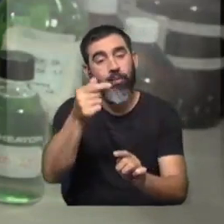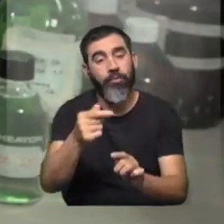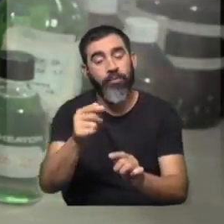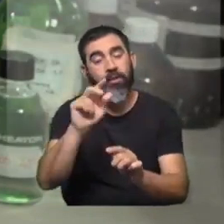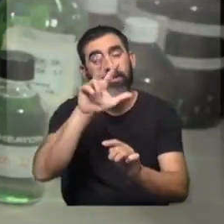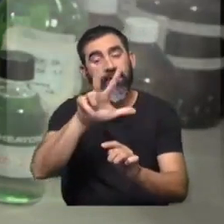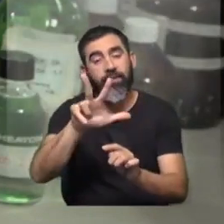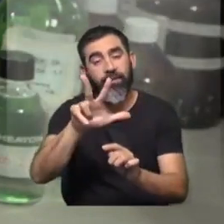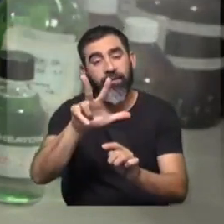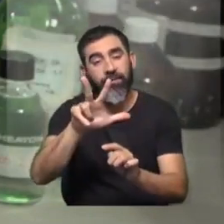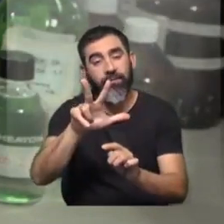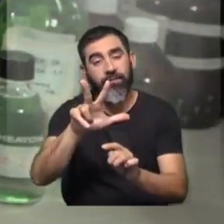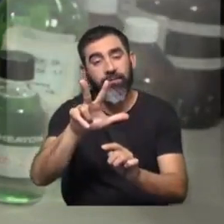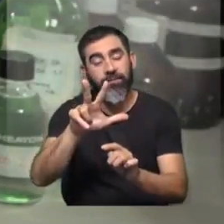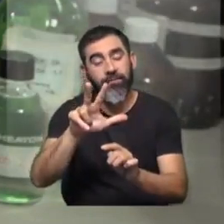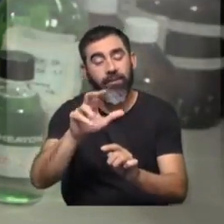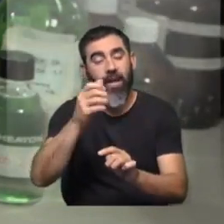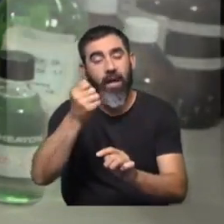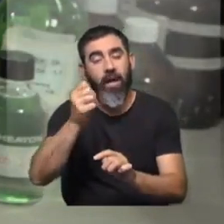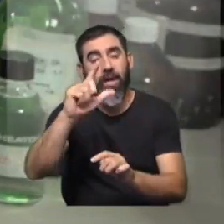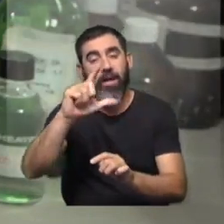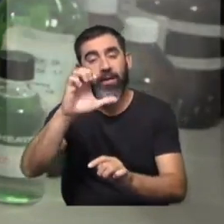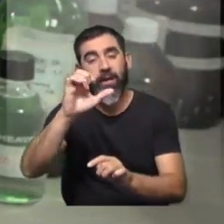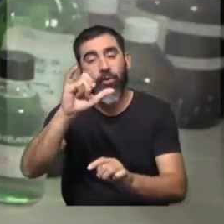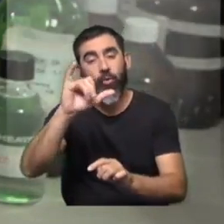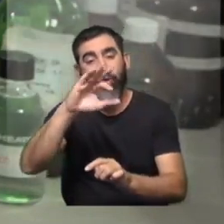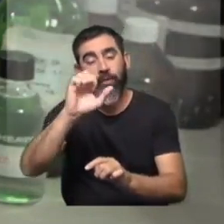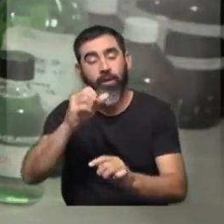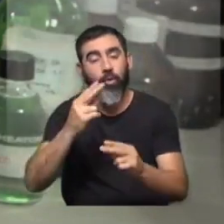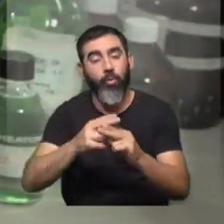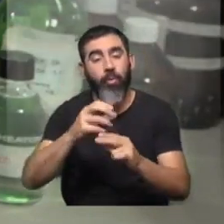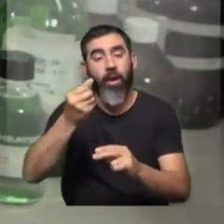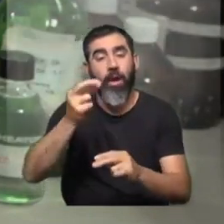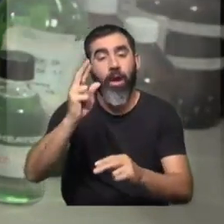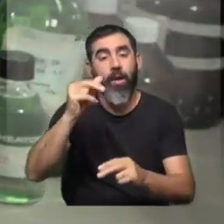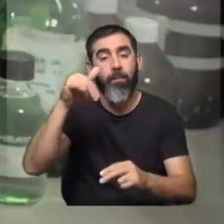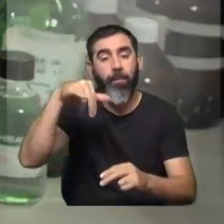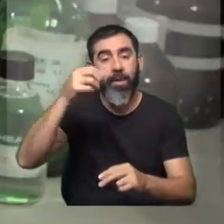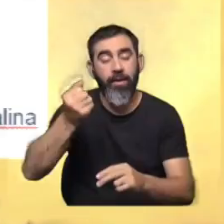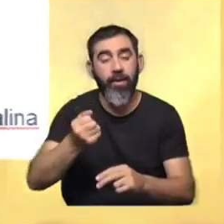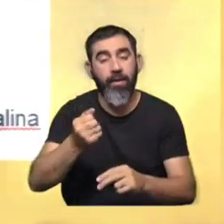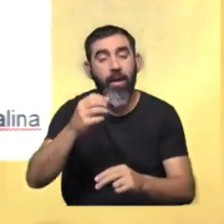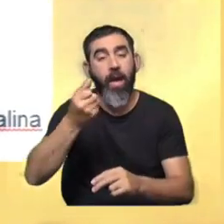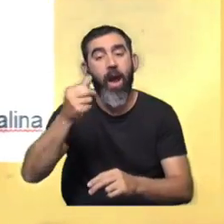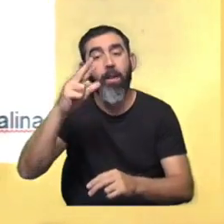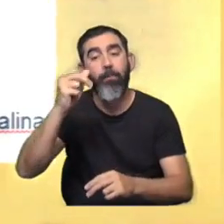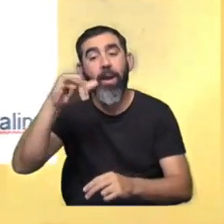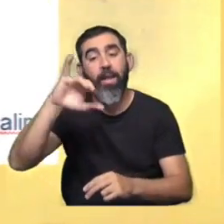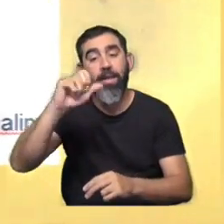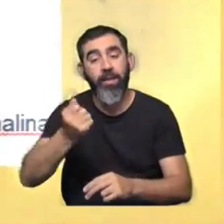3 beta-alcaloides, que son la armina, la tetrohidarmina y la armalina.